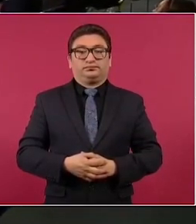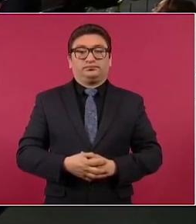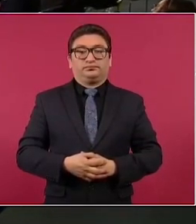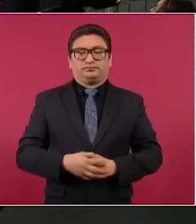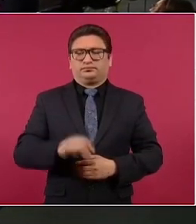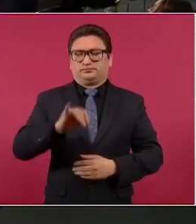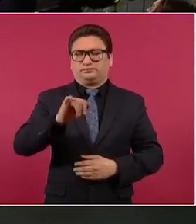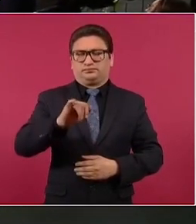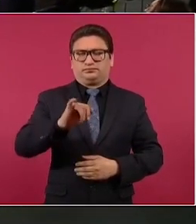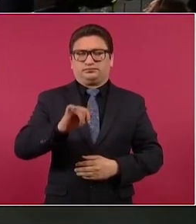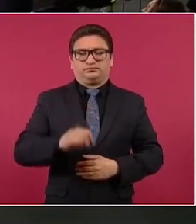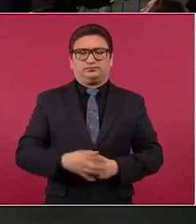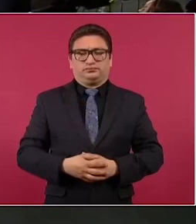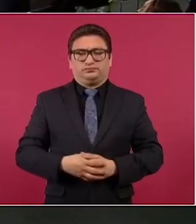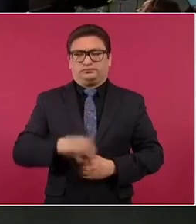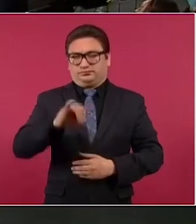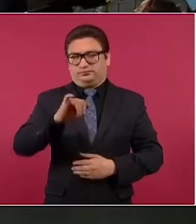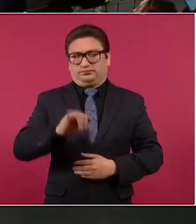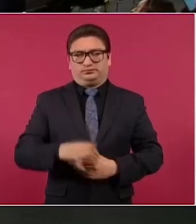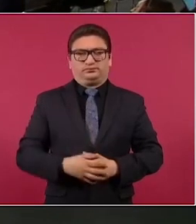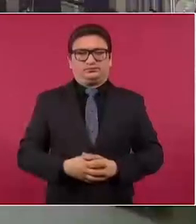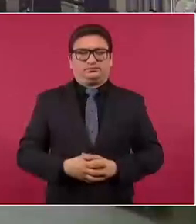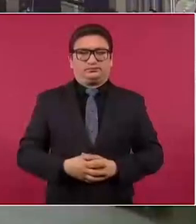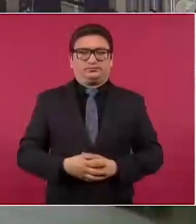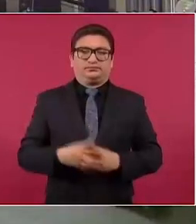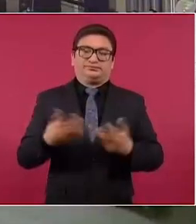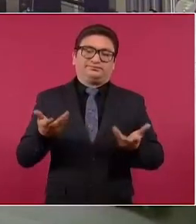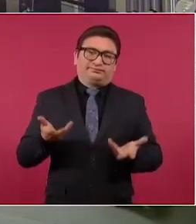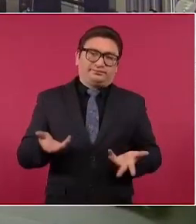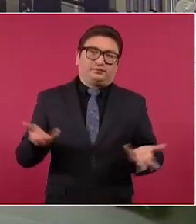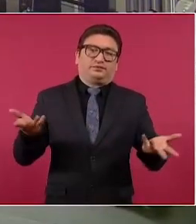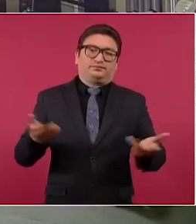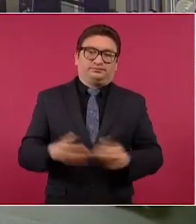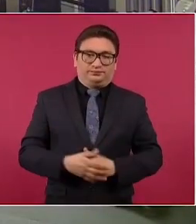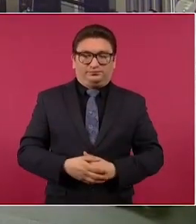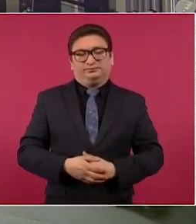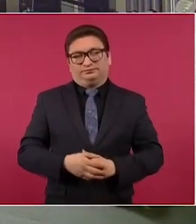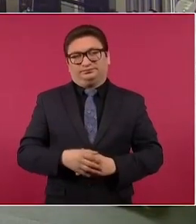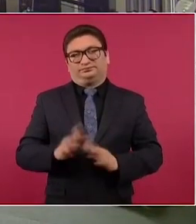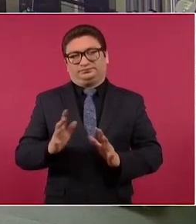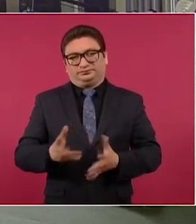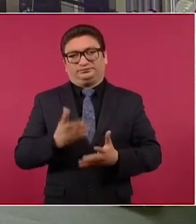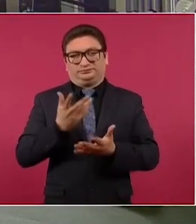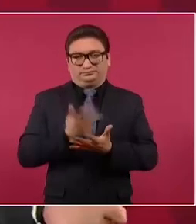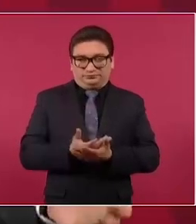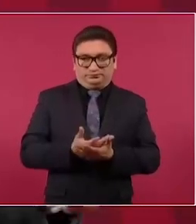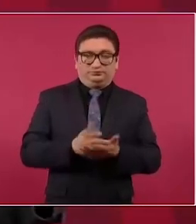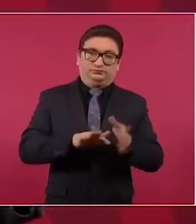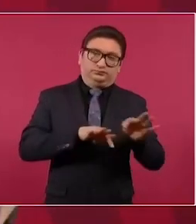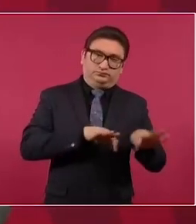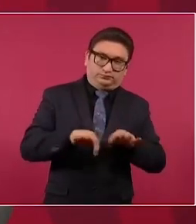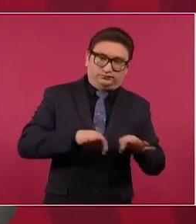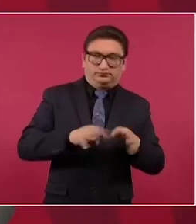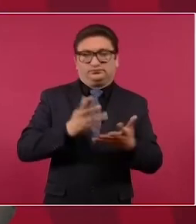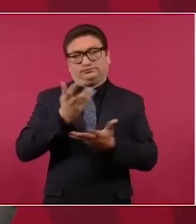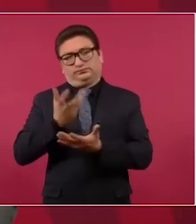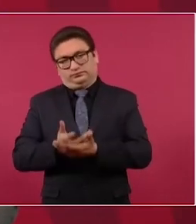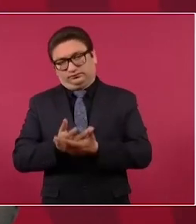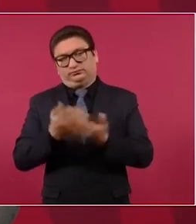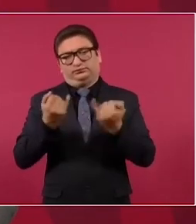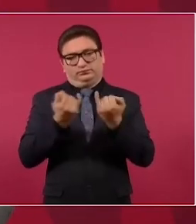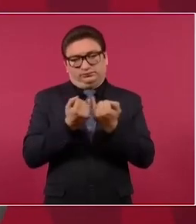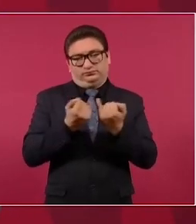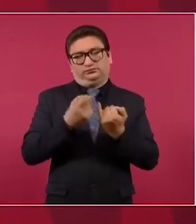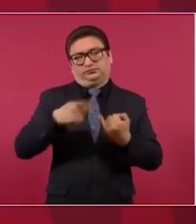Sí. Sí. Es que hay que descansar, o sea, trabajar y descansar. Y